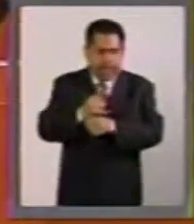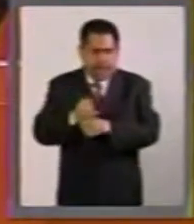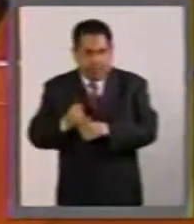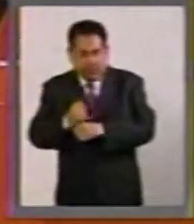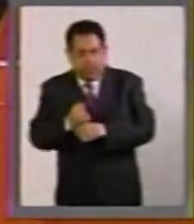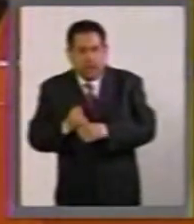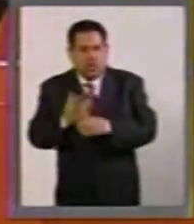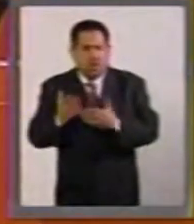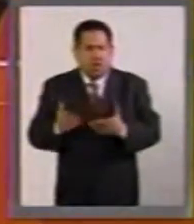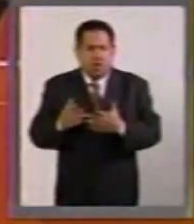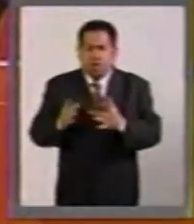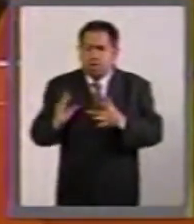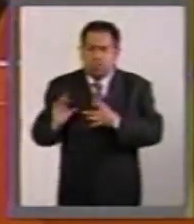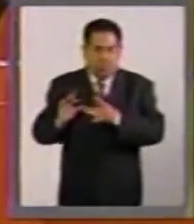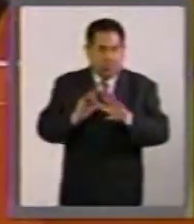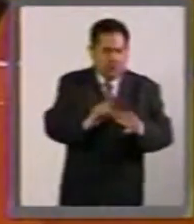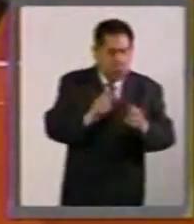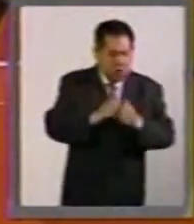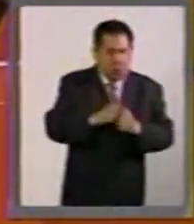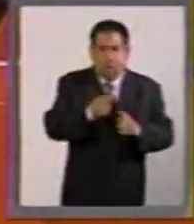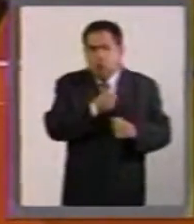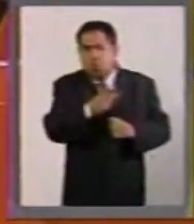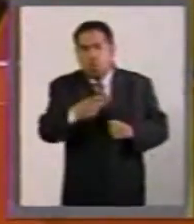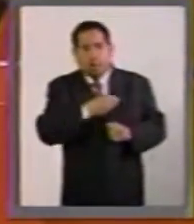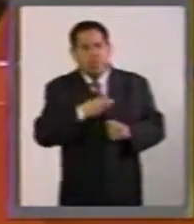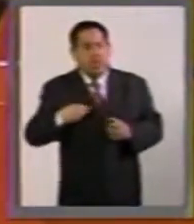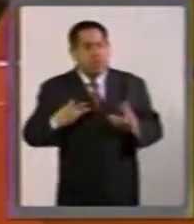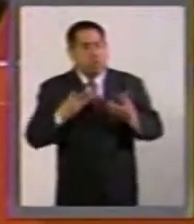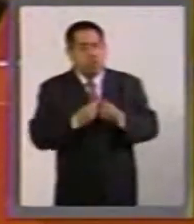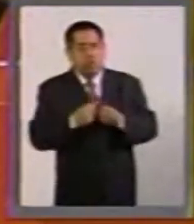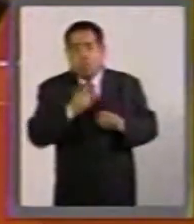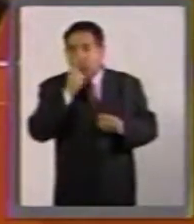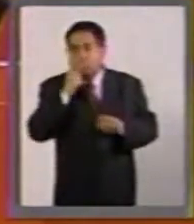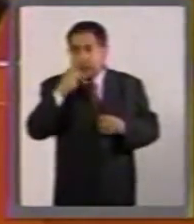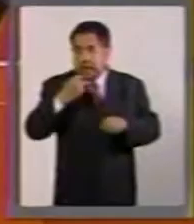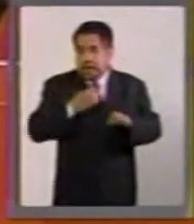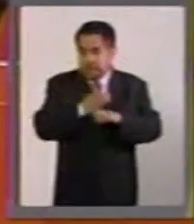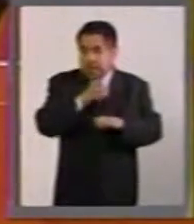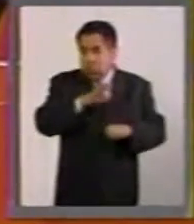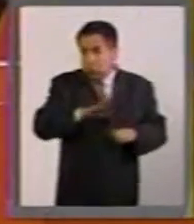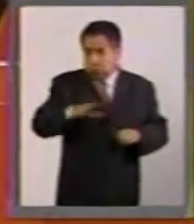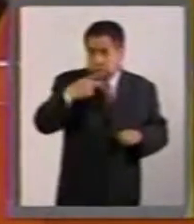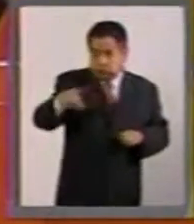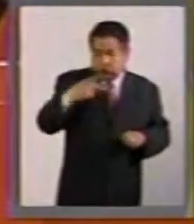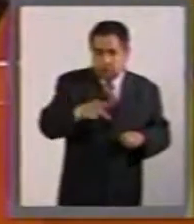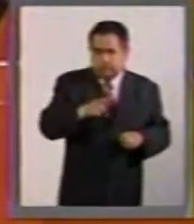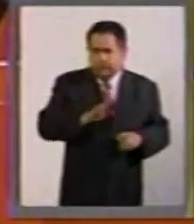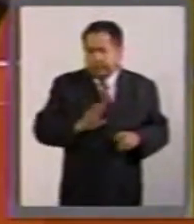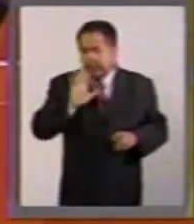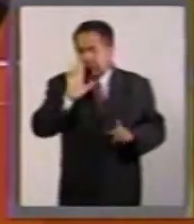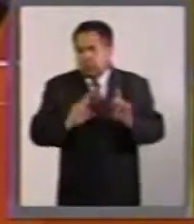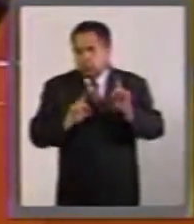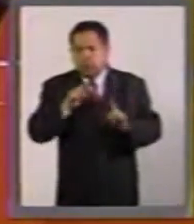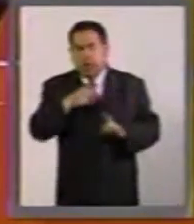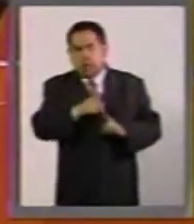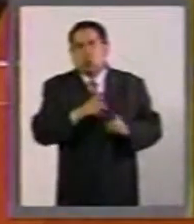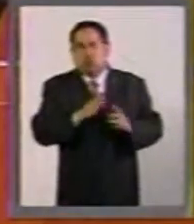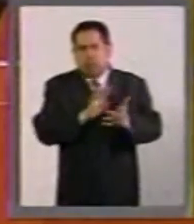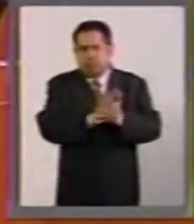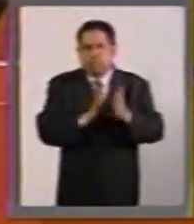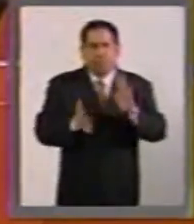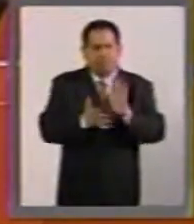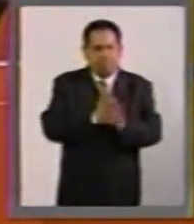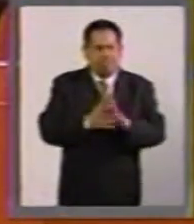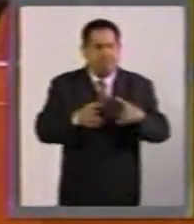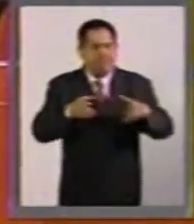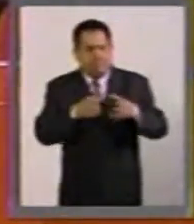investigaciones relacionadas con integrantes de la Policía Estatal de la entidad, presuntamente relacionadas con